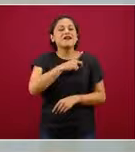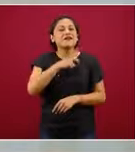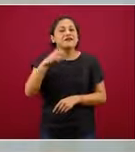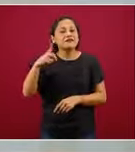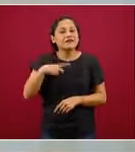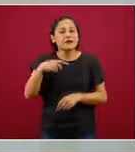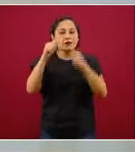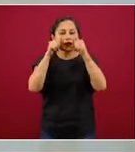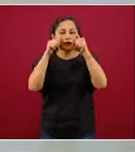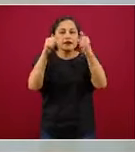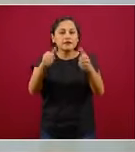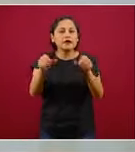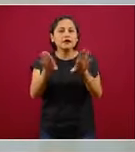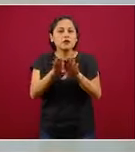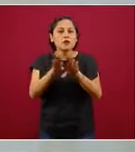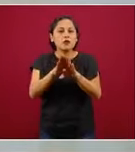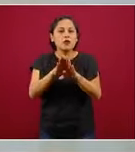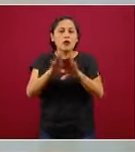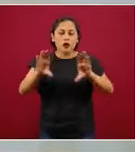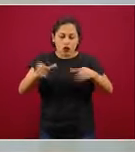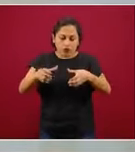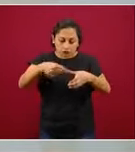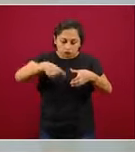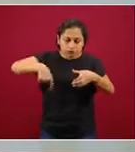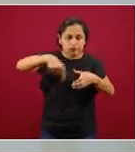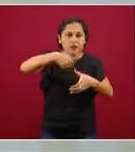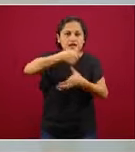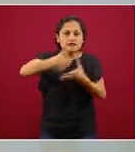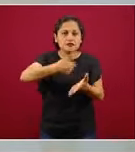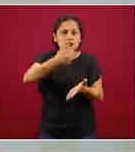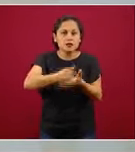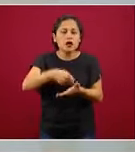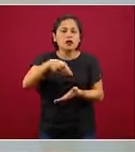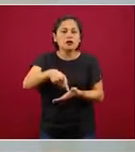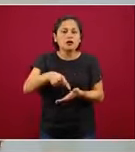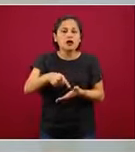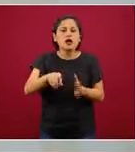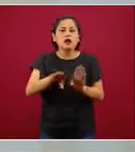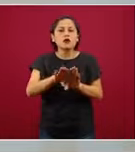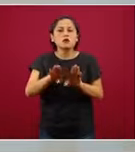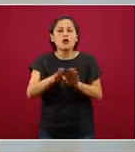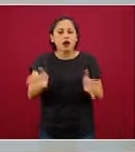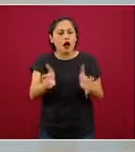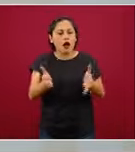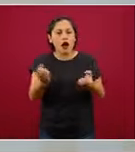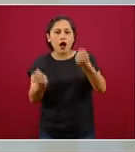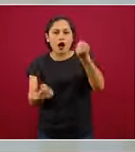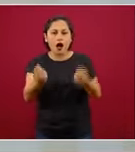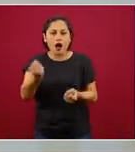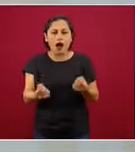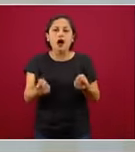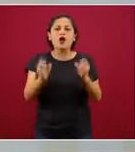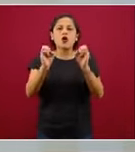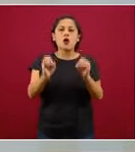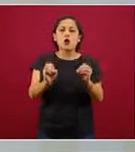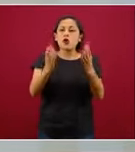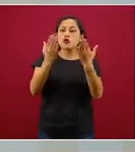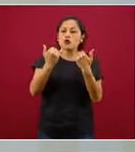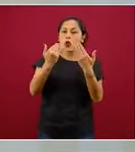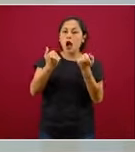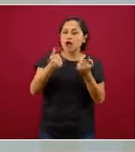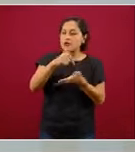ciudades, cómo existe un uso preferencial del automóvil, porque no existen espacios públicos suficientes para la realización